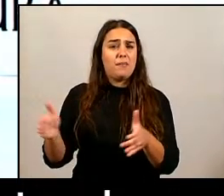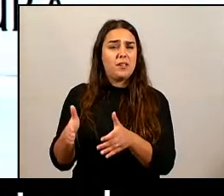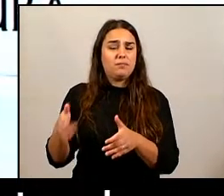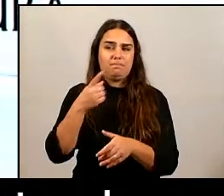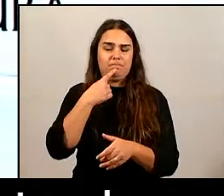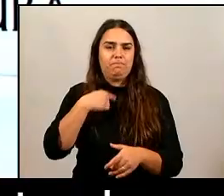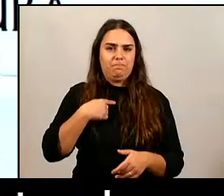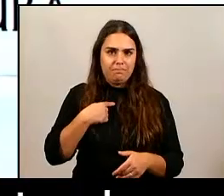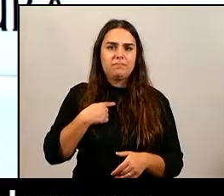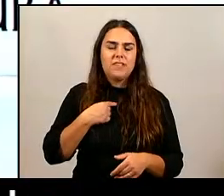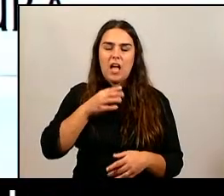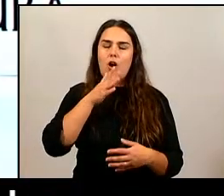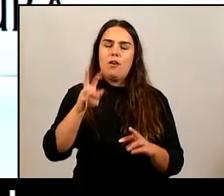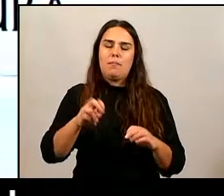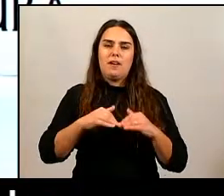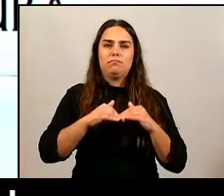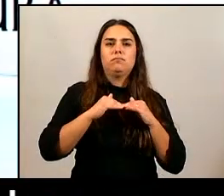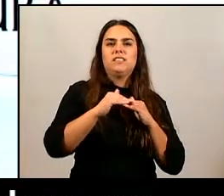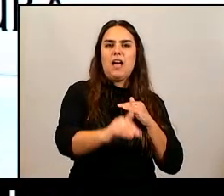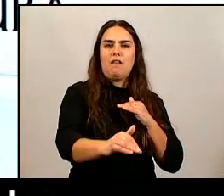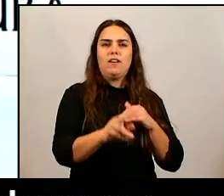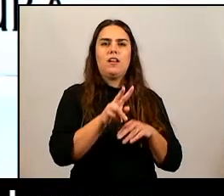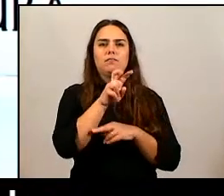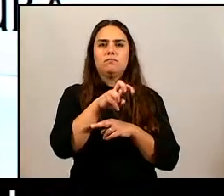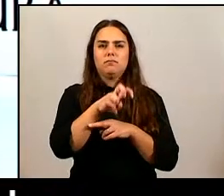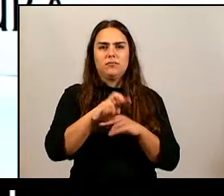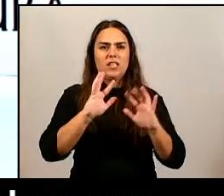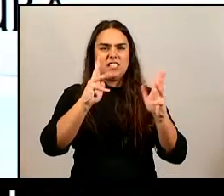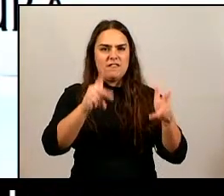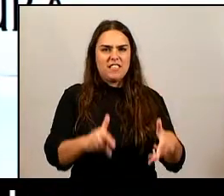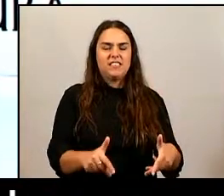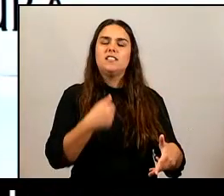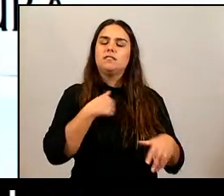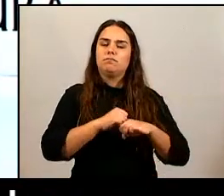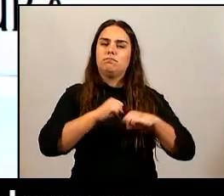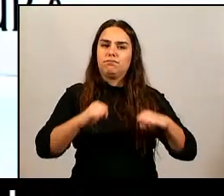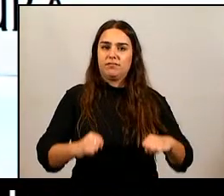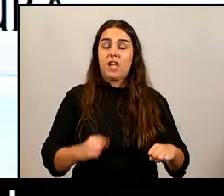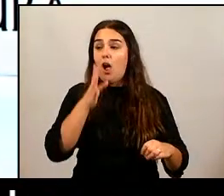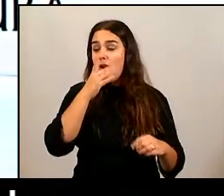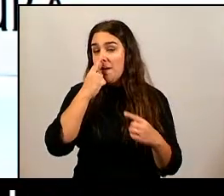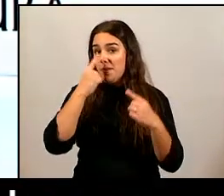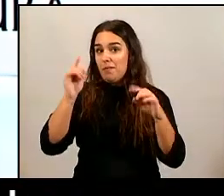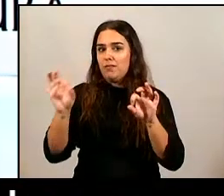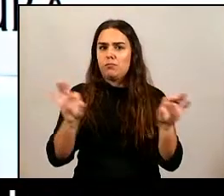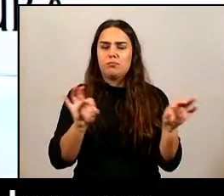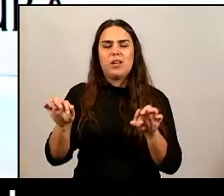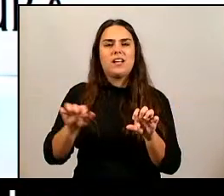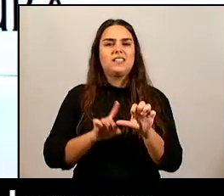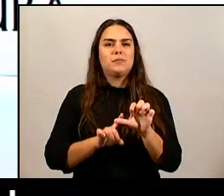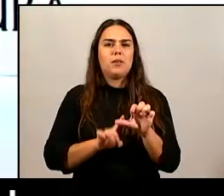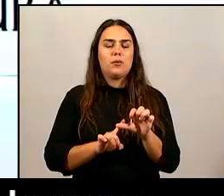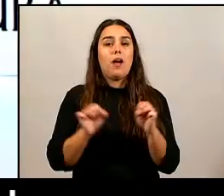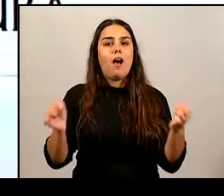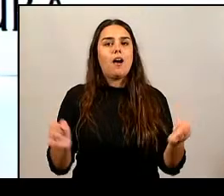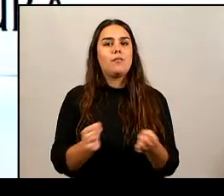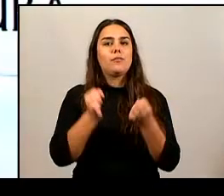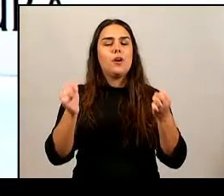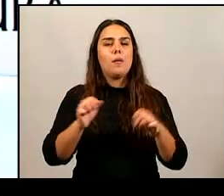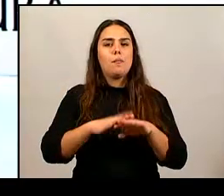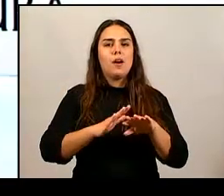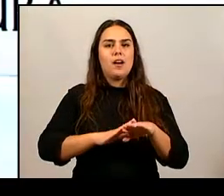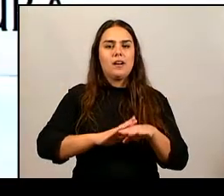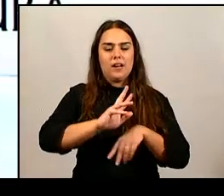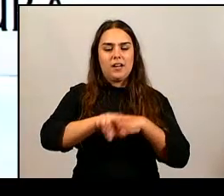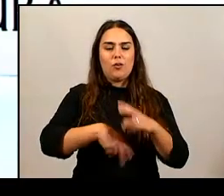una población estable y densa de conejos silvestres. Por primera vez se están desarrollando en Extremadura acciones para recuperar